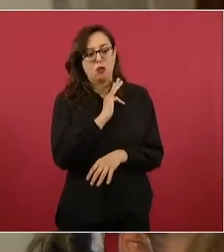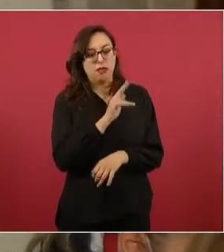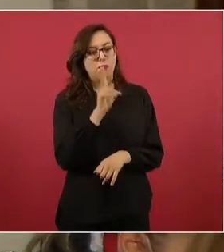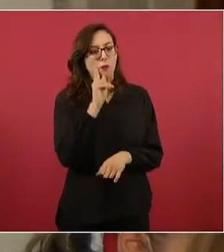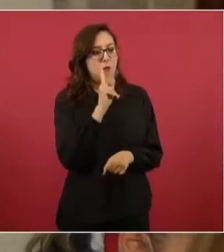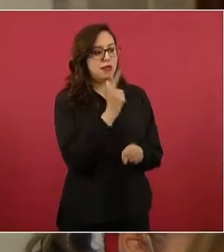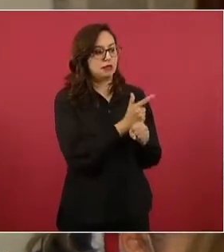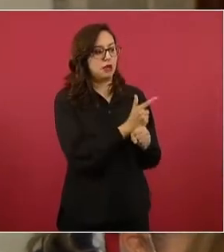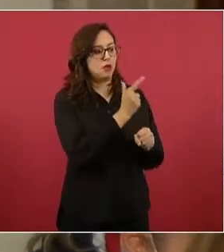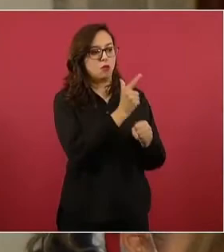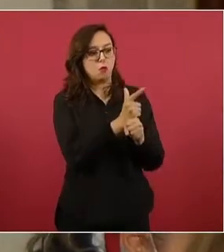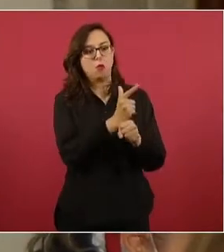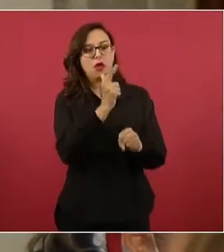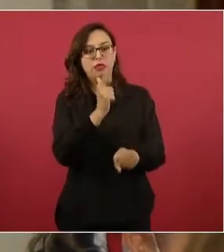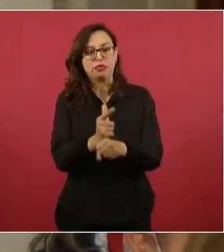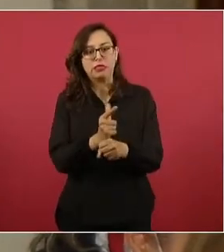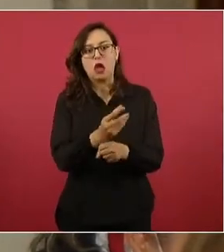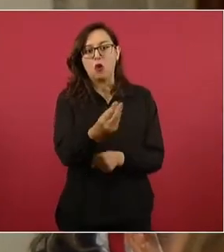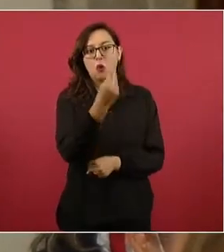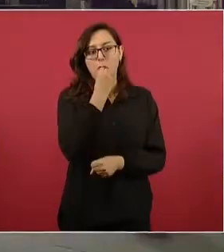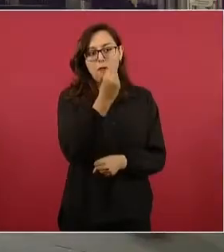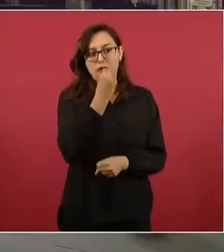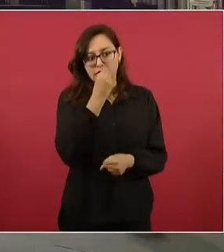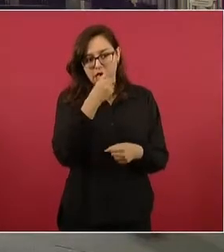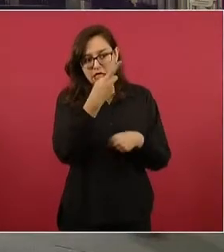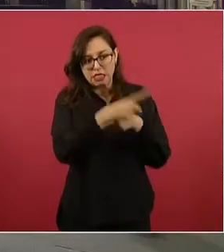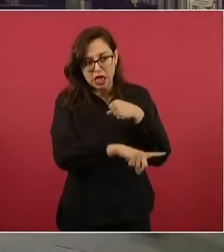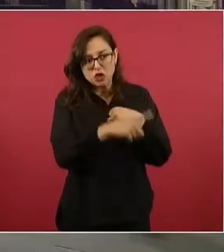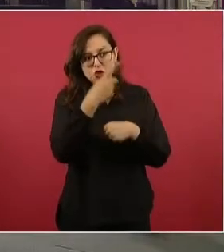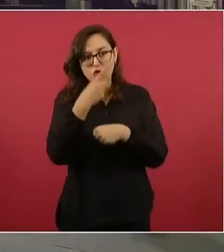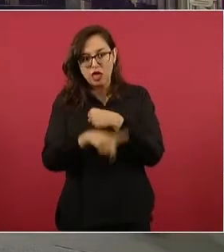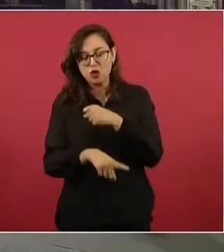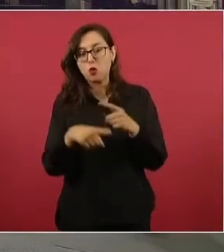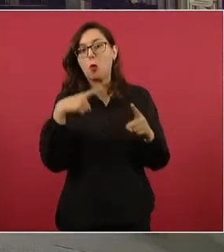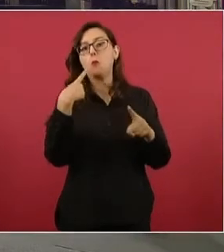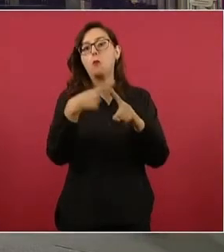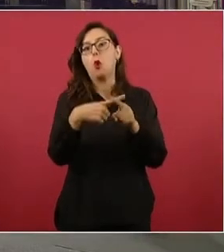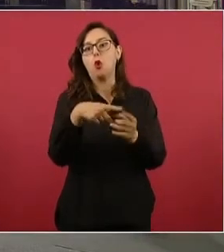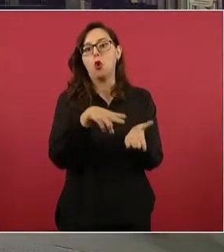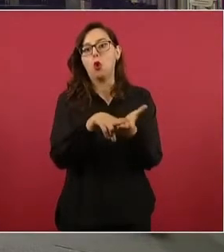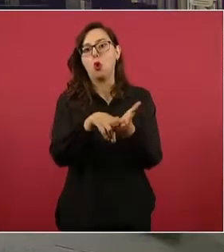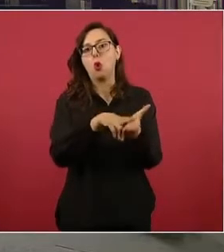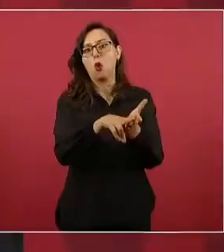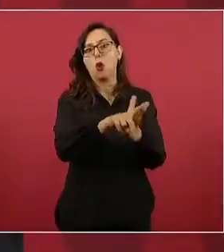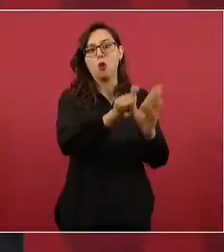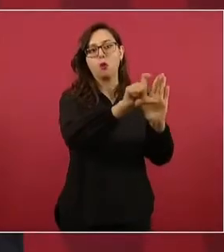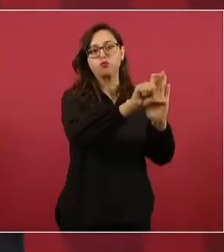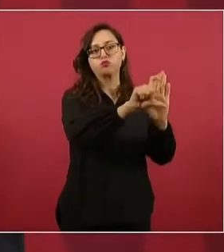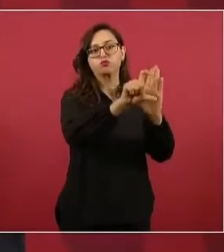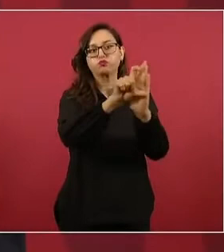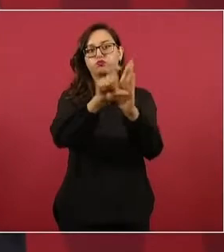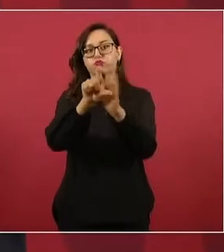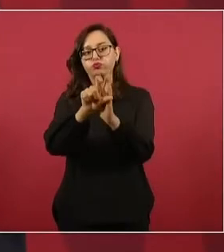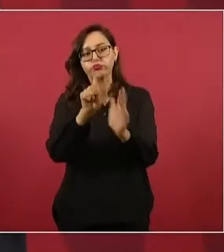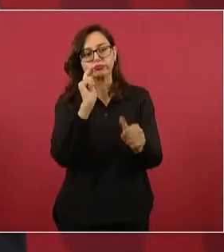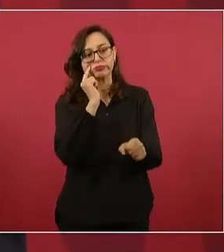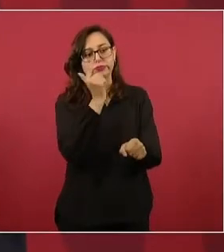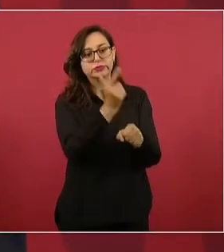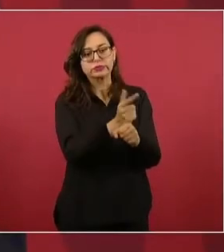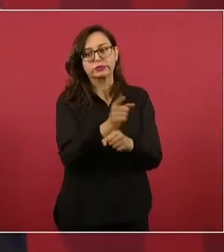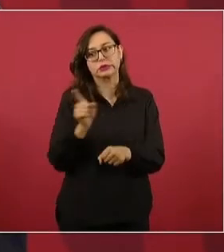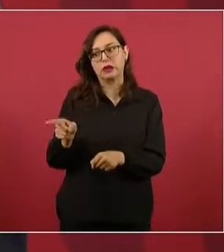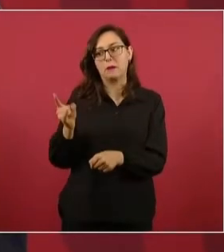de ciertos productos alimenticios. Sí, fue un proceso